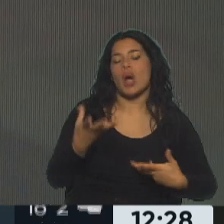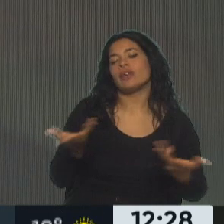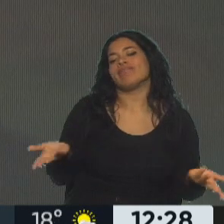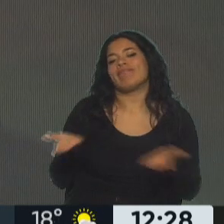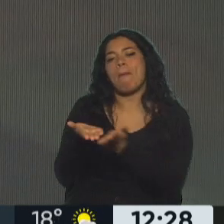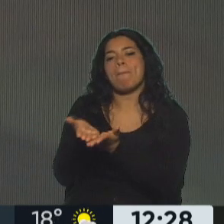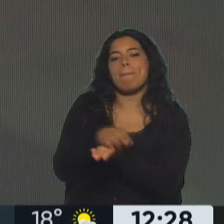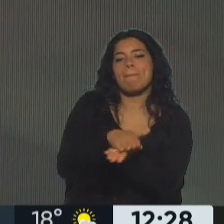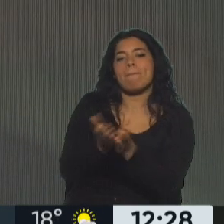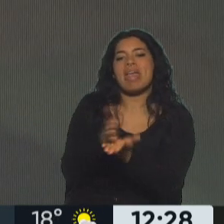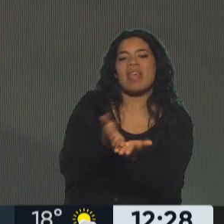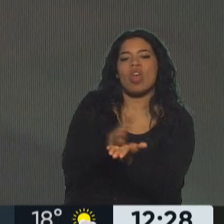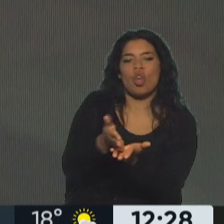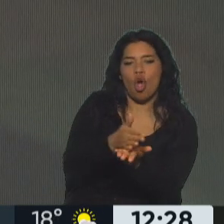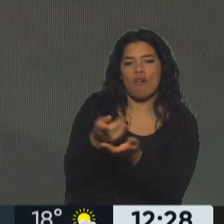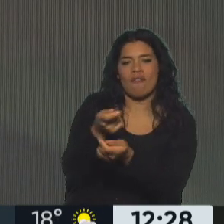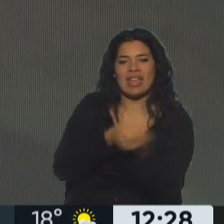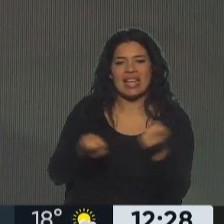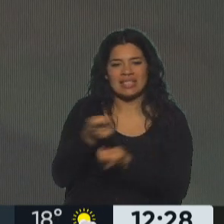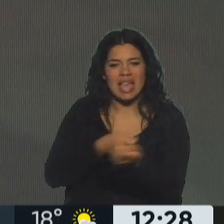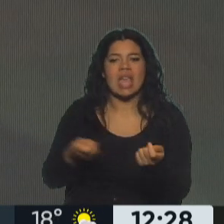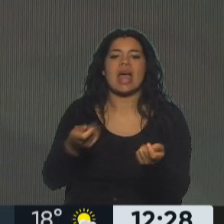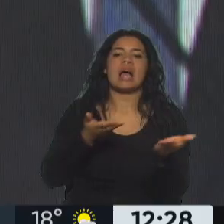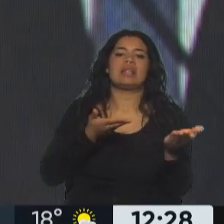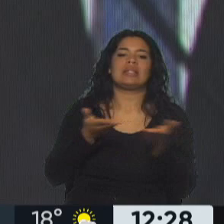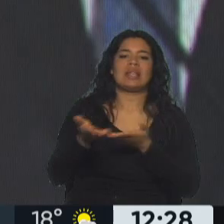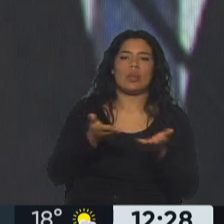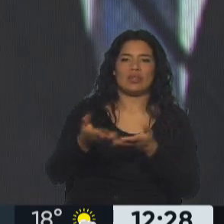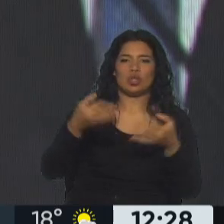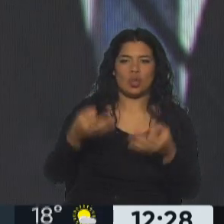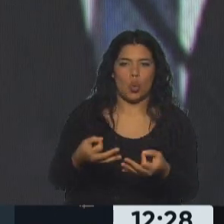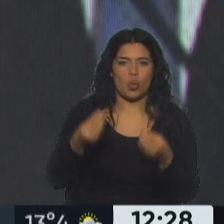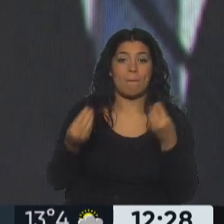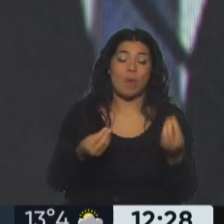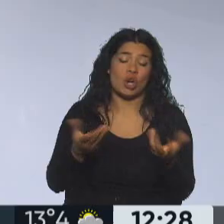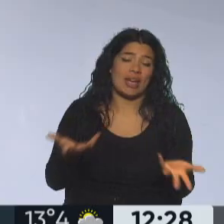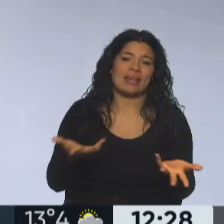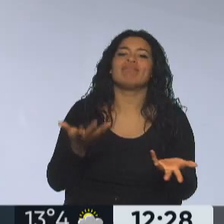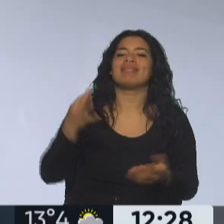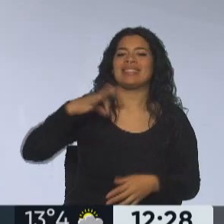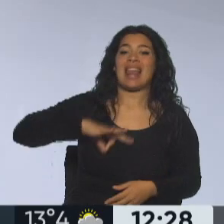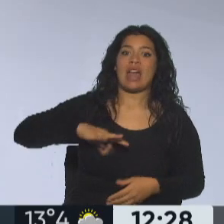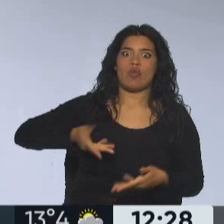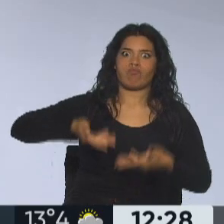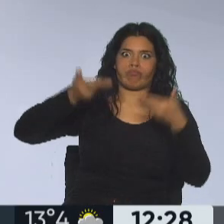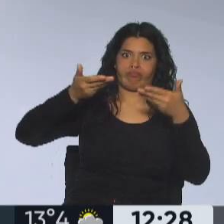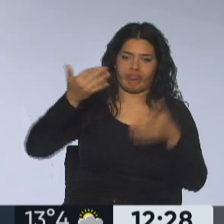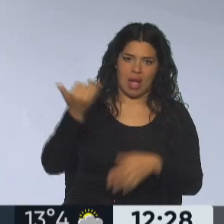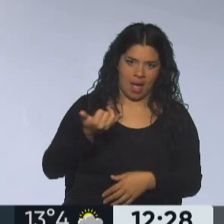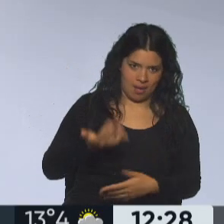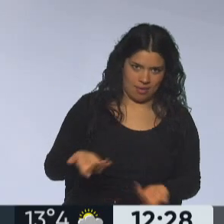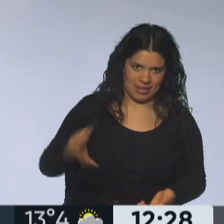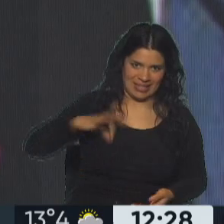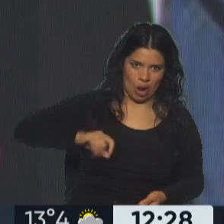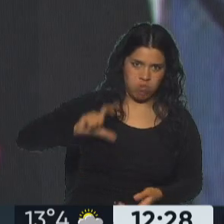y servicios seguros. ¿Por qué es tan importante esta cifra? Porque es un sector de salarios altos. Claro. Es decir, no son tantos los trabajadores.